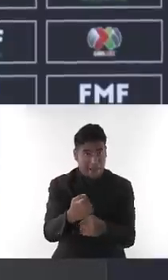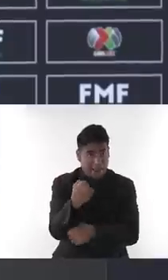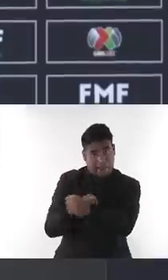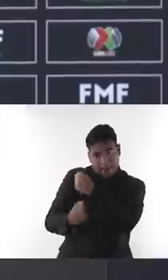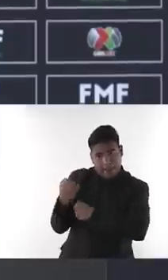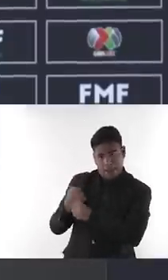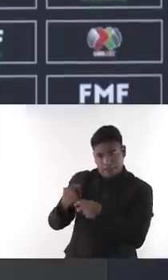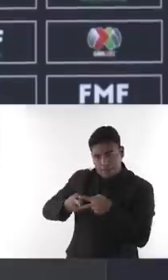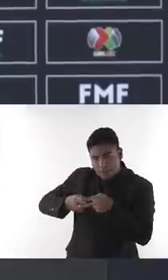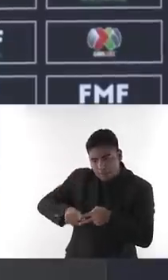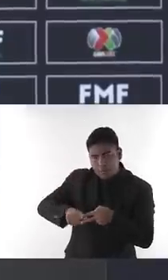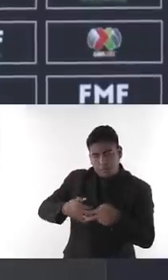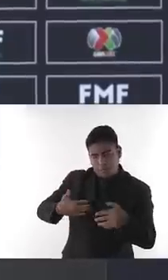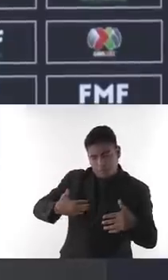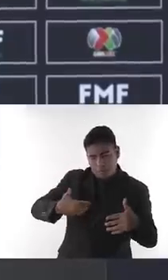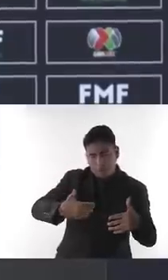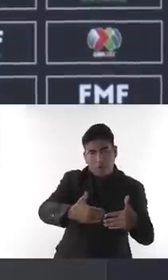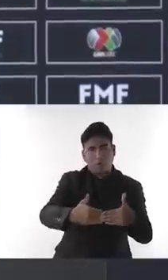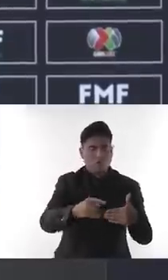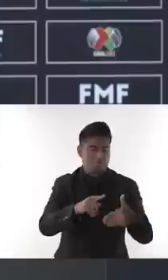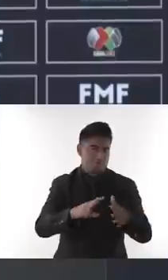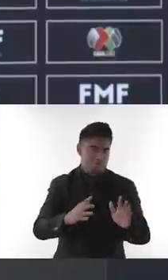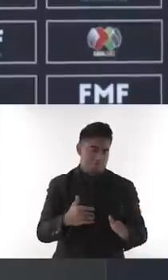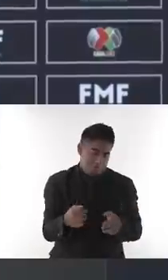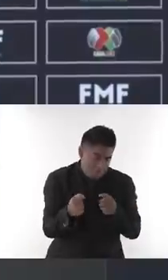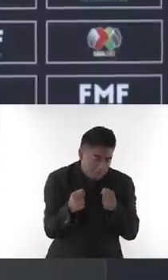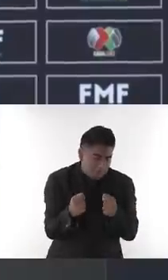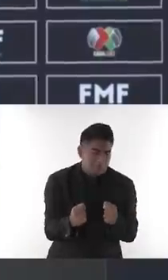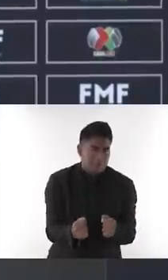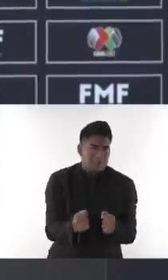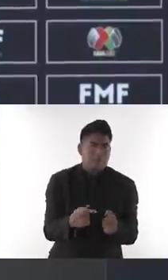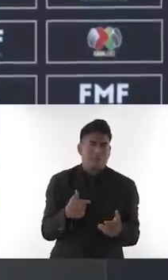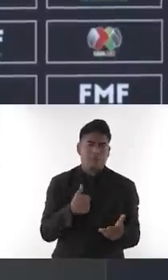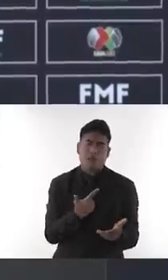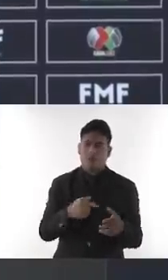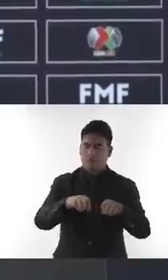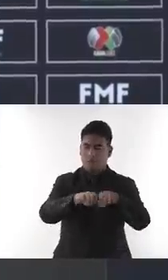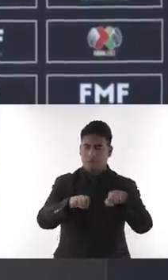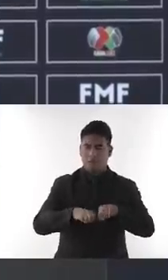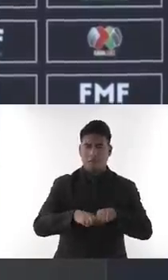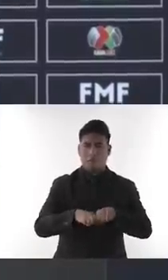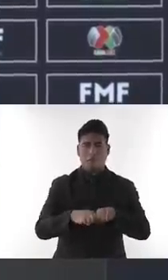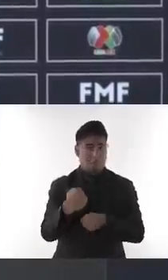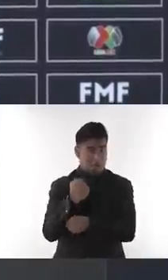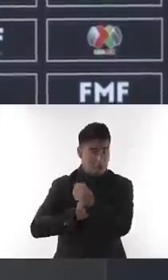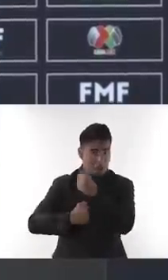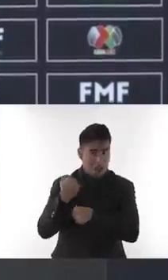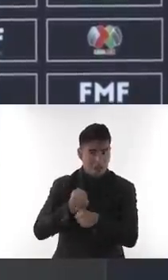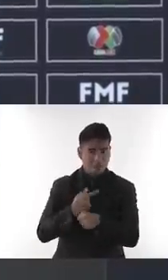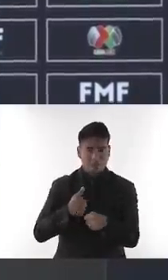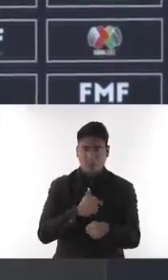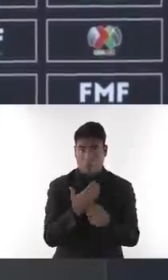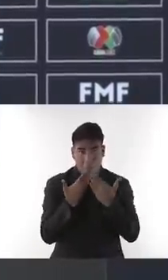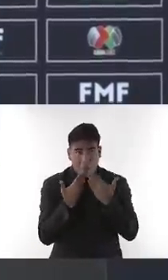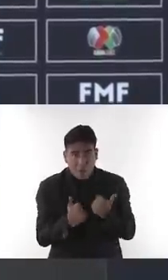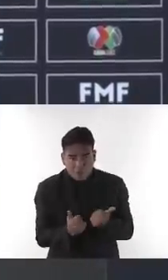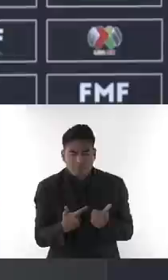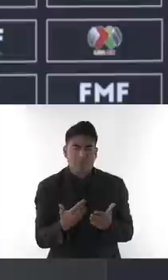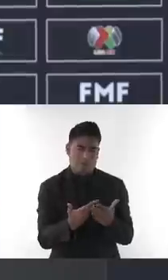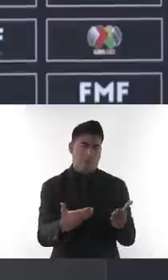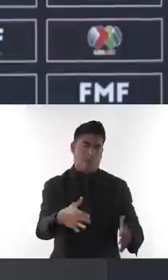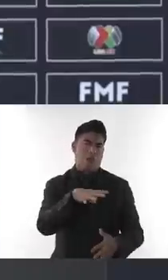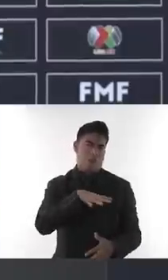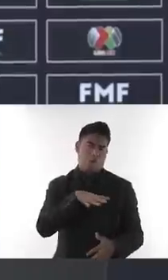muy seguramente varias de las cosas que no tenían los equipos el año pasado las tendrán. Entonces, hay que